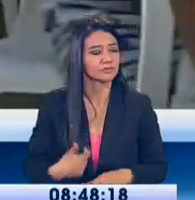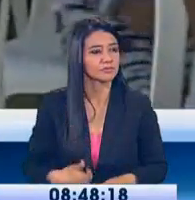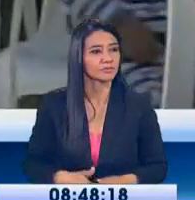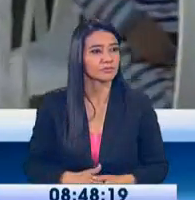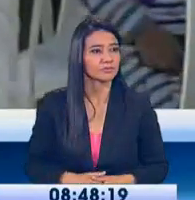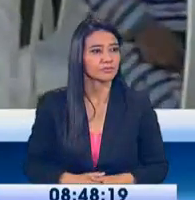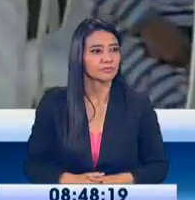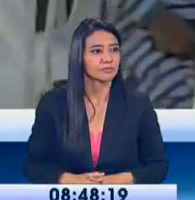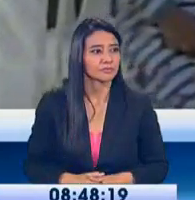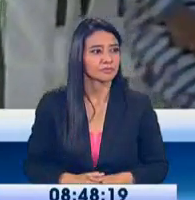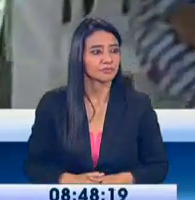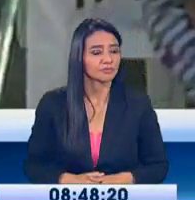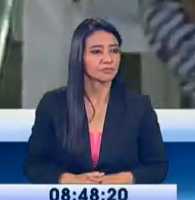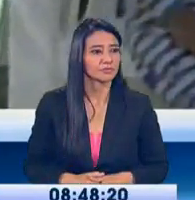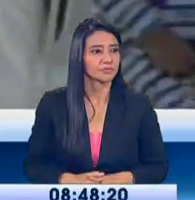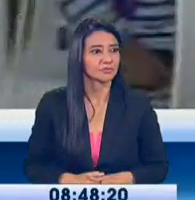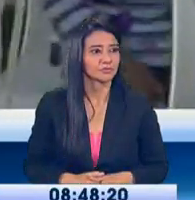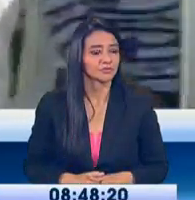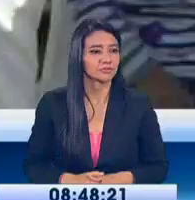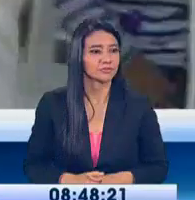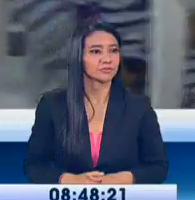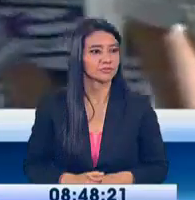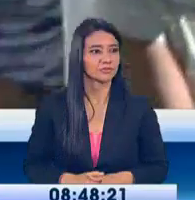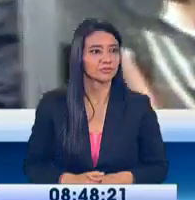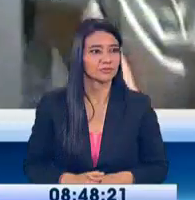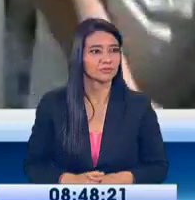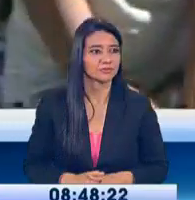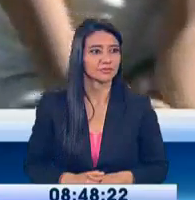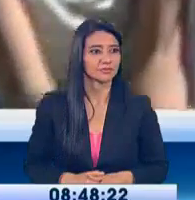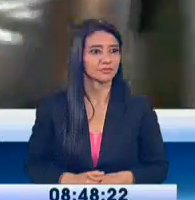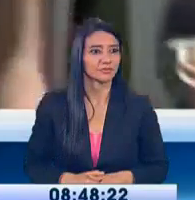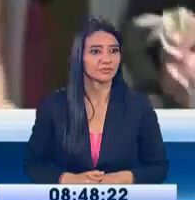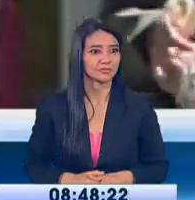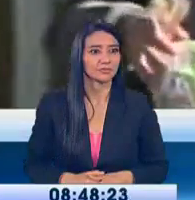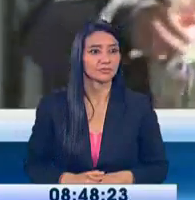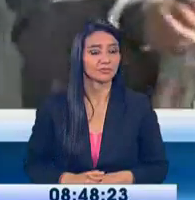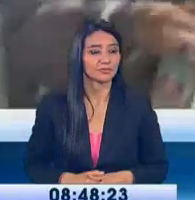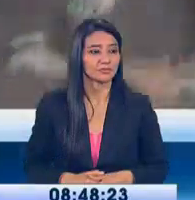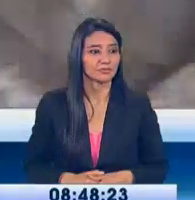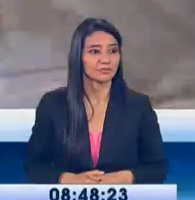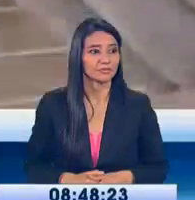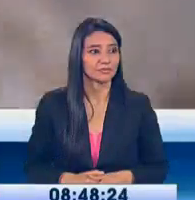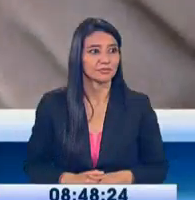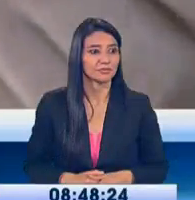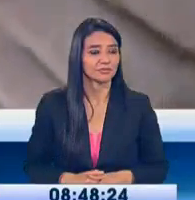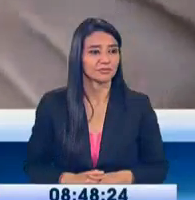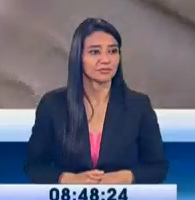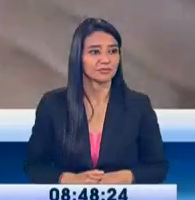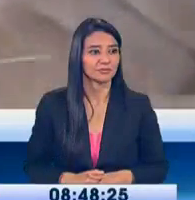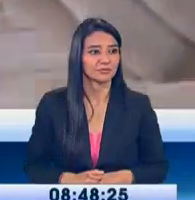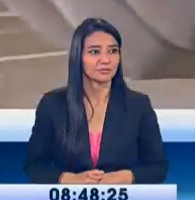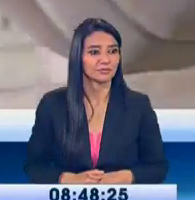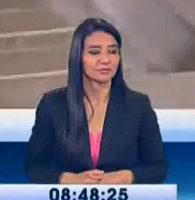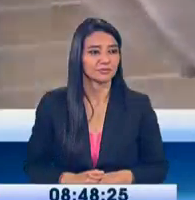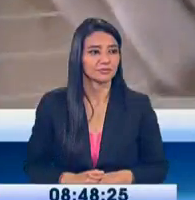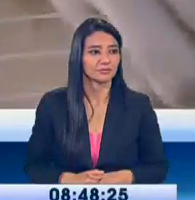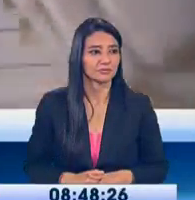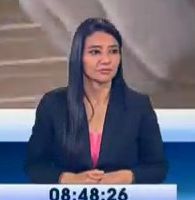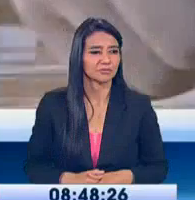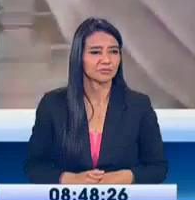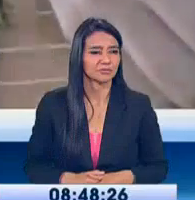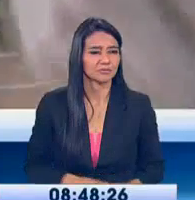Noche de paz, noche de amor,